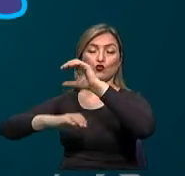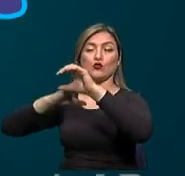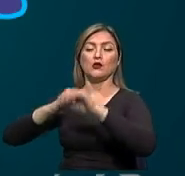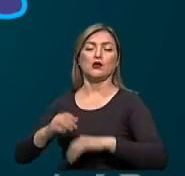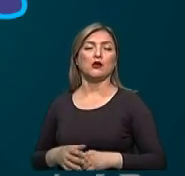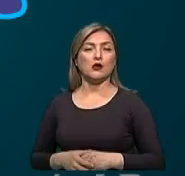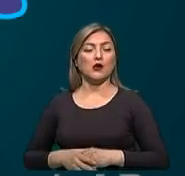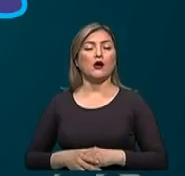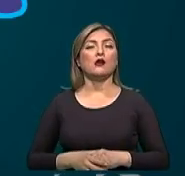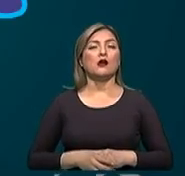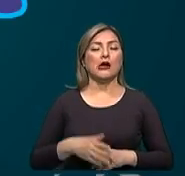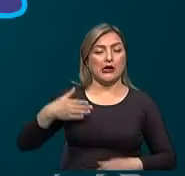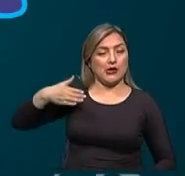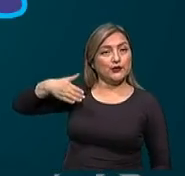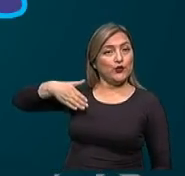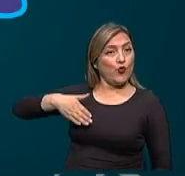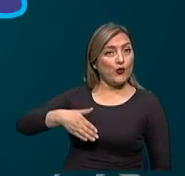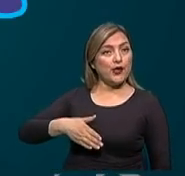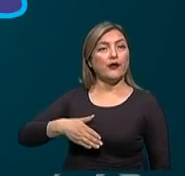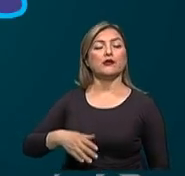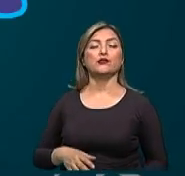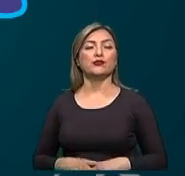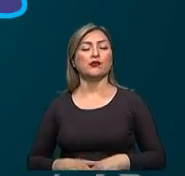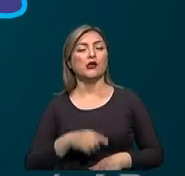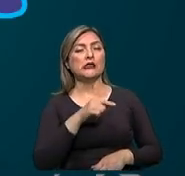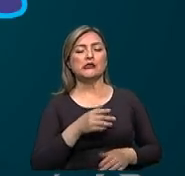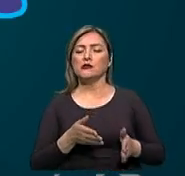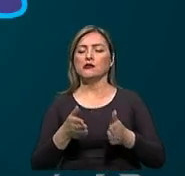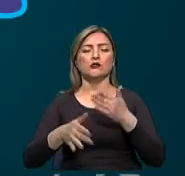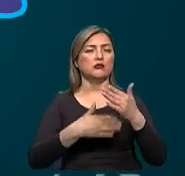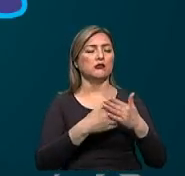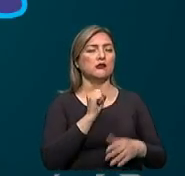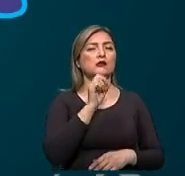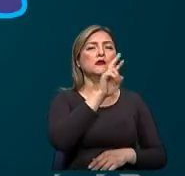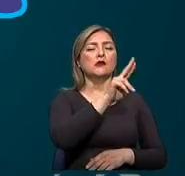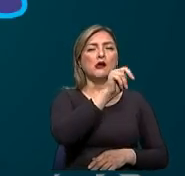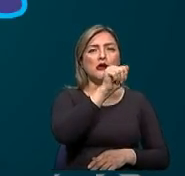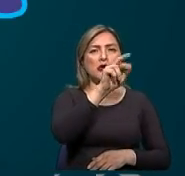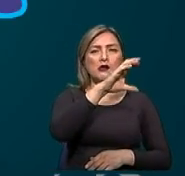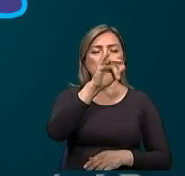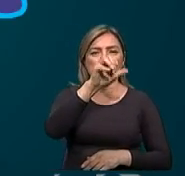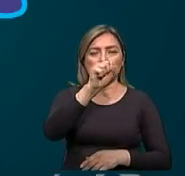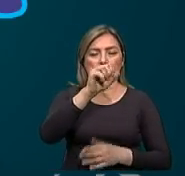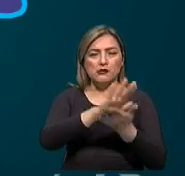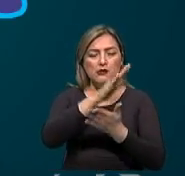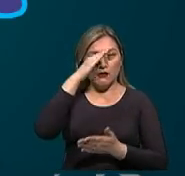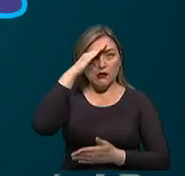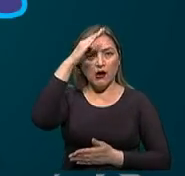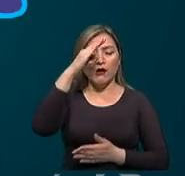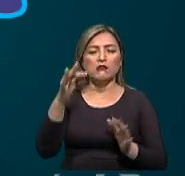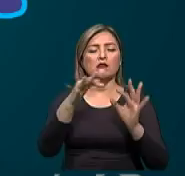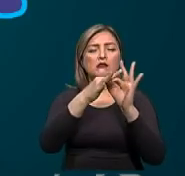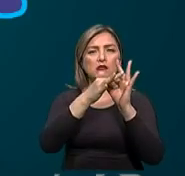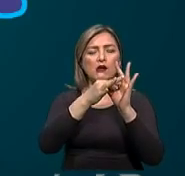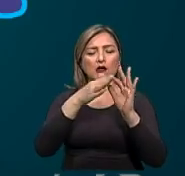tenemos toda la avenida Simón Bolívar. Al sur tenemos la calle Narcisos, que es de la Escuela de Policía, que conecta con la Simón Bolívar.